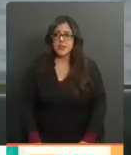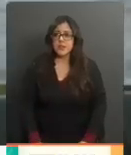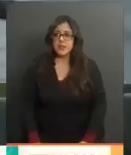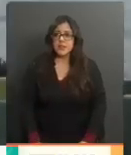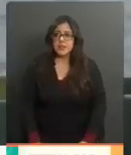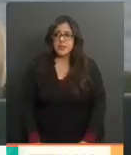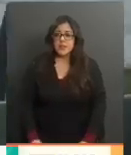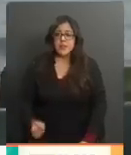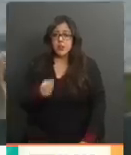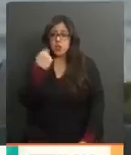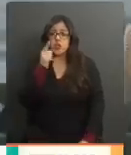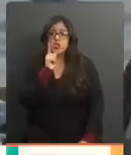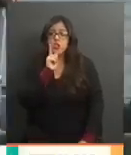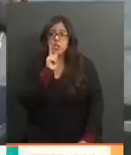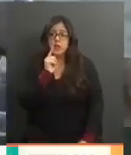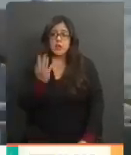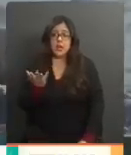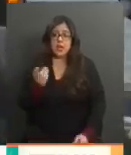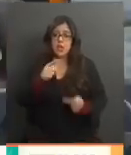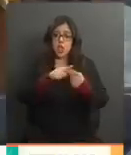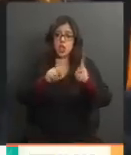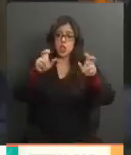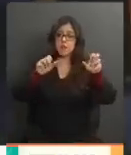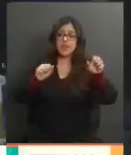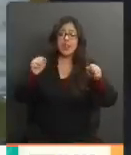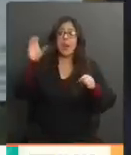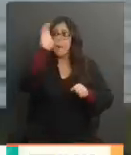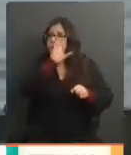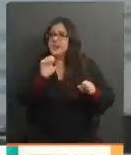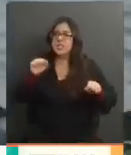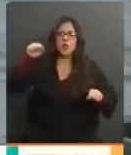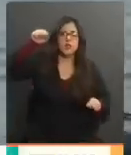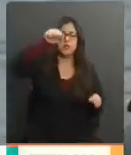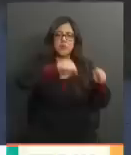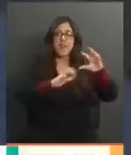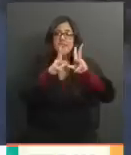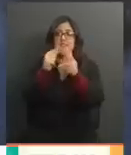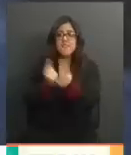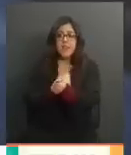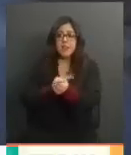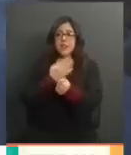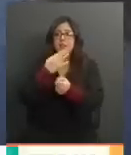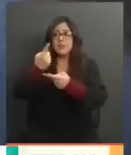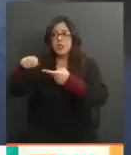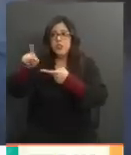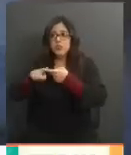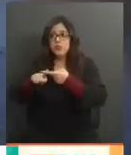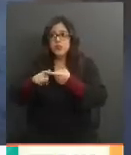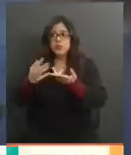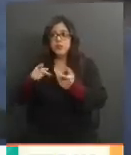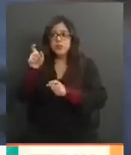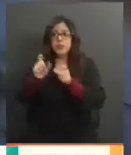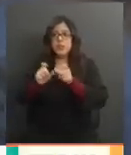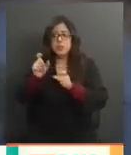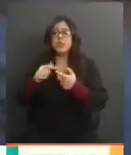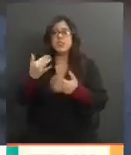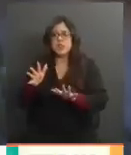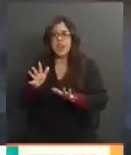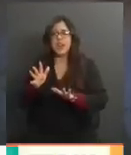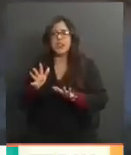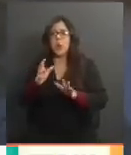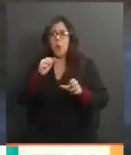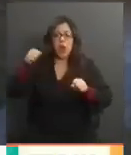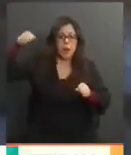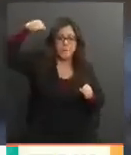Nosotros tenemos dos sistemas de kayak, ¿cierto?, de paseo en kayak con son familiar, y también tenemos otro sistema que es para gente un poquito más avanzada, que hacemos los rápidos.